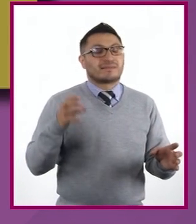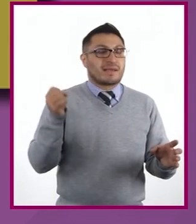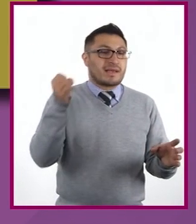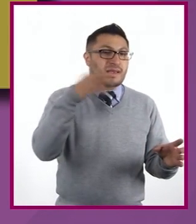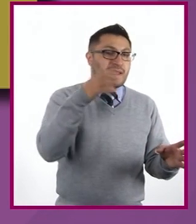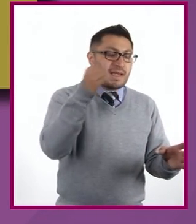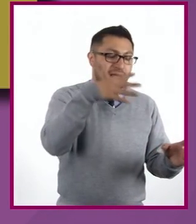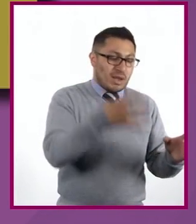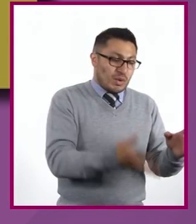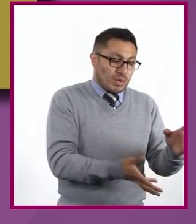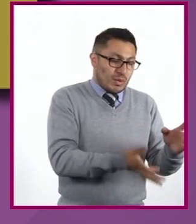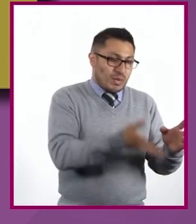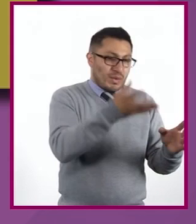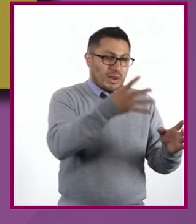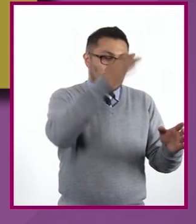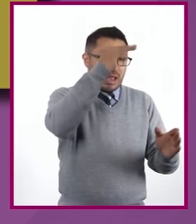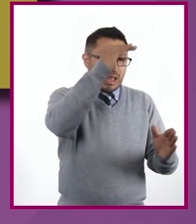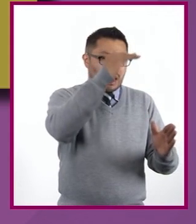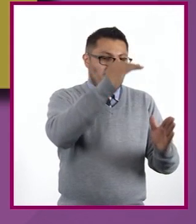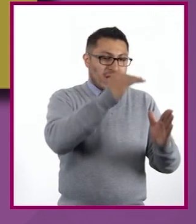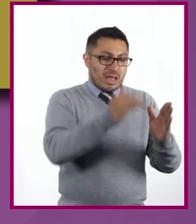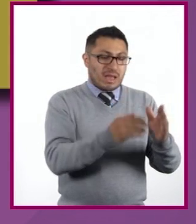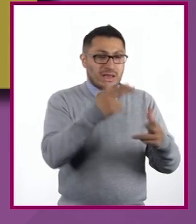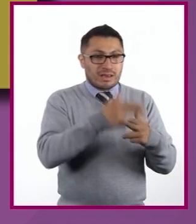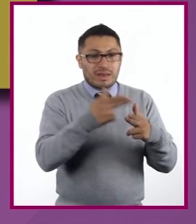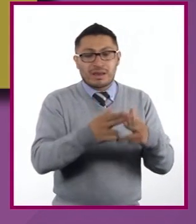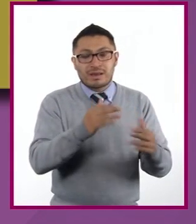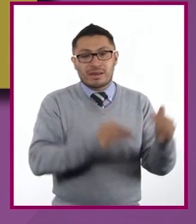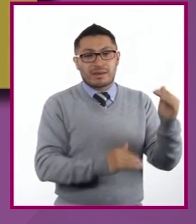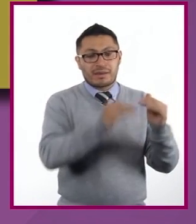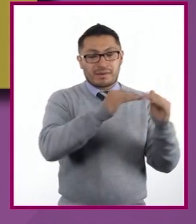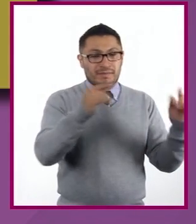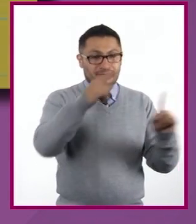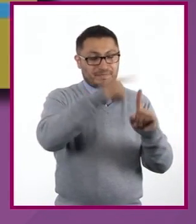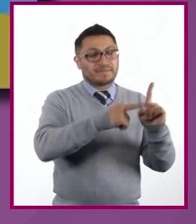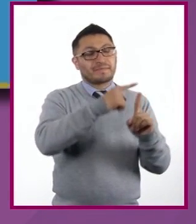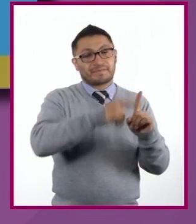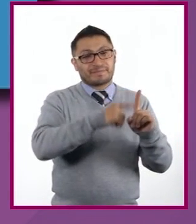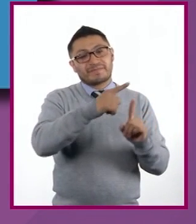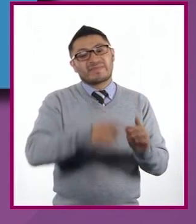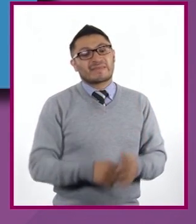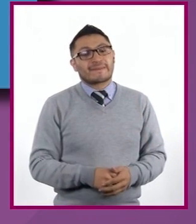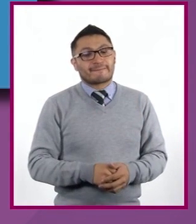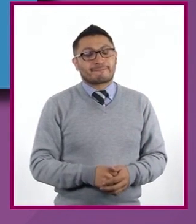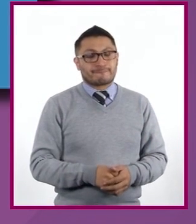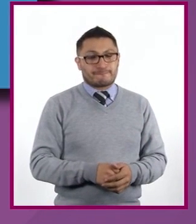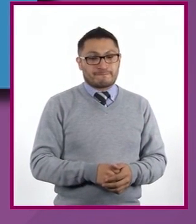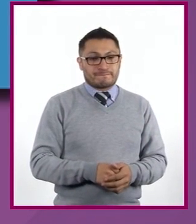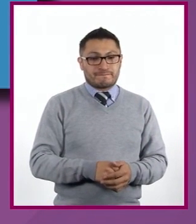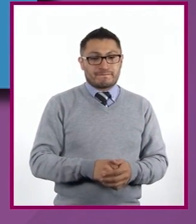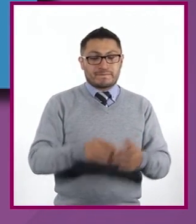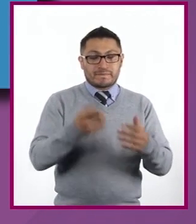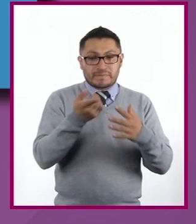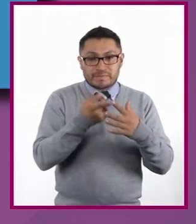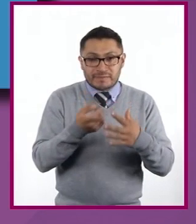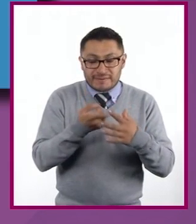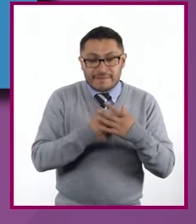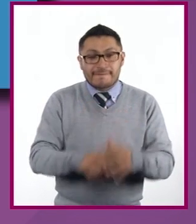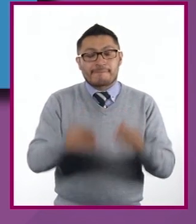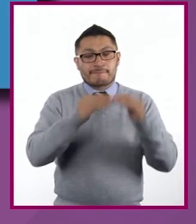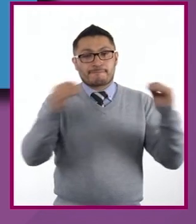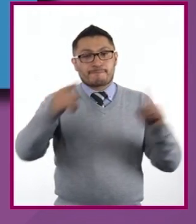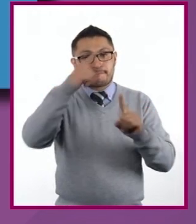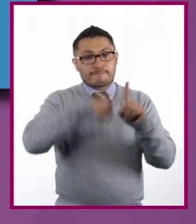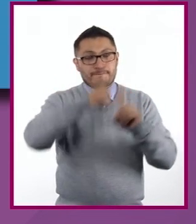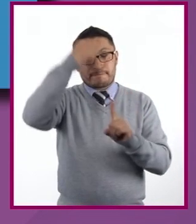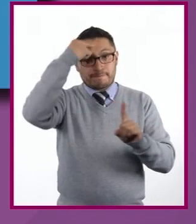al té frío y lo entibia hasta alcanzar el equilibrio térmico. El principio de equilibrio térmico se utiliza